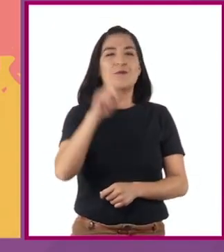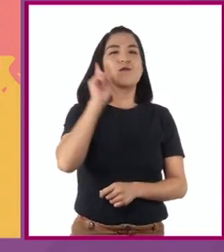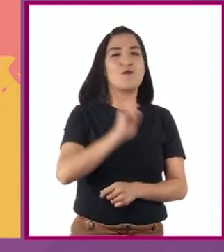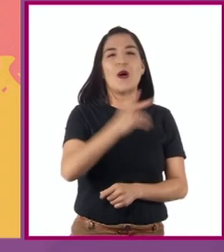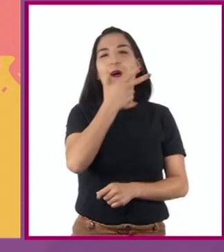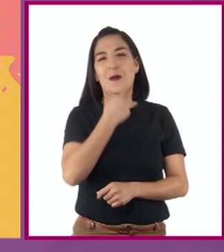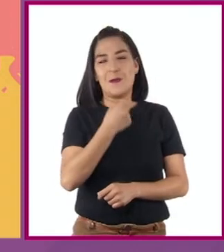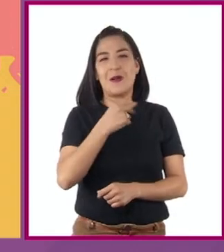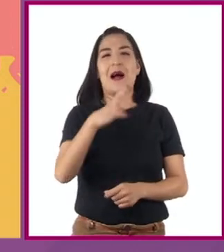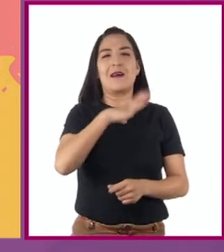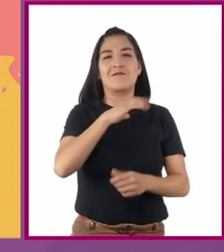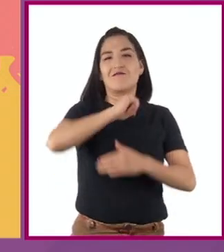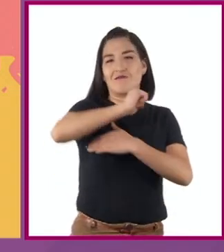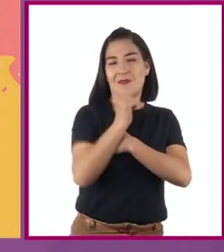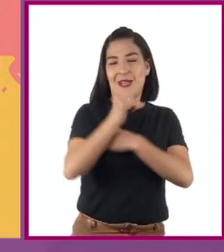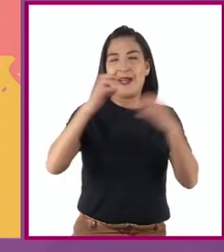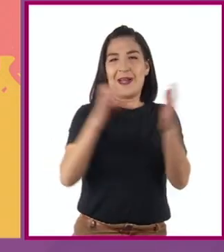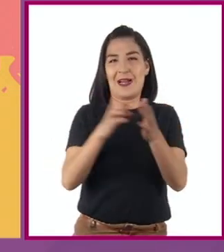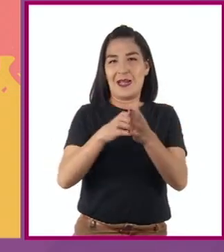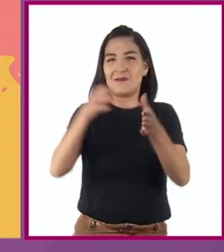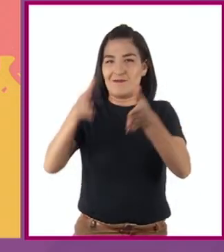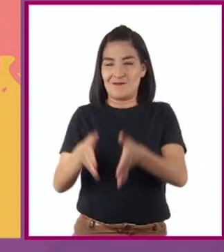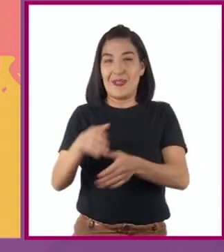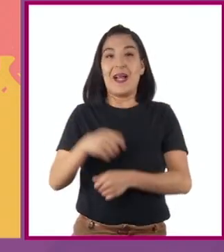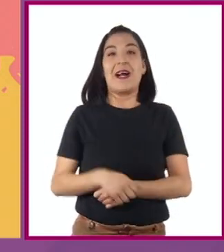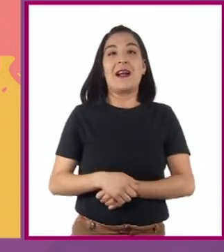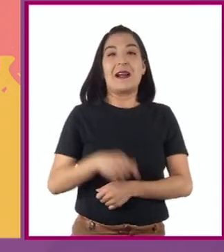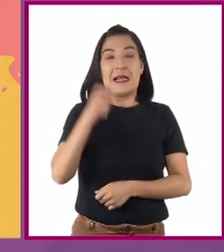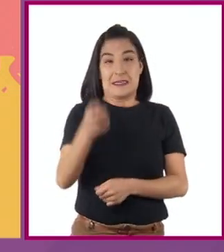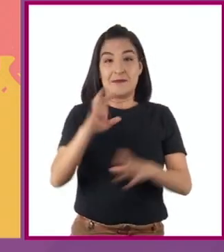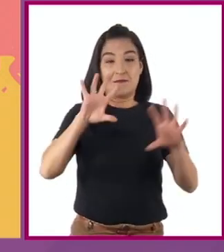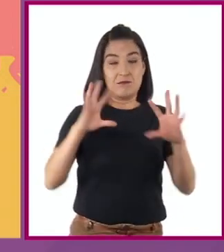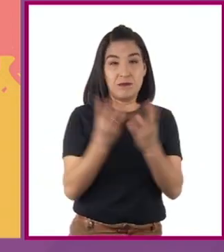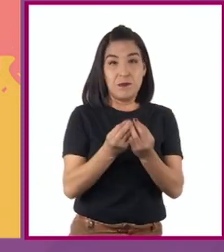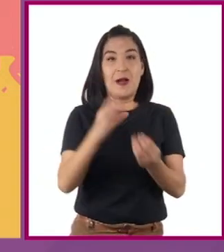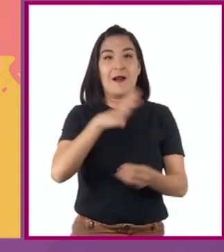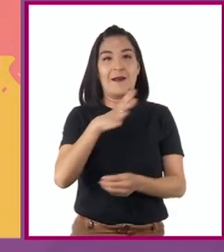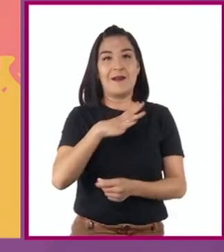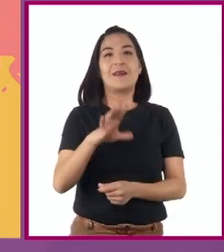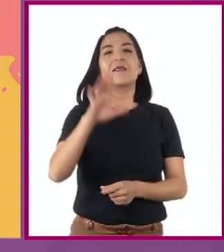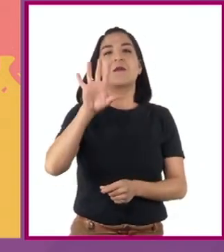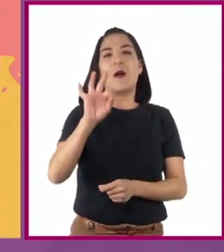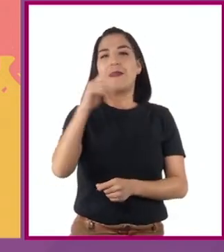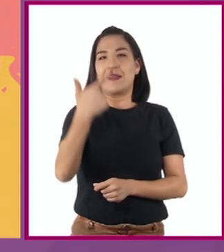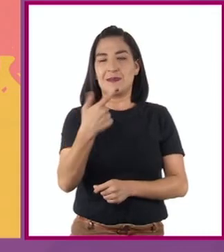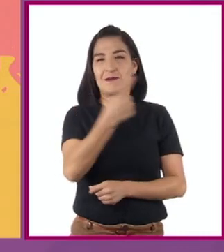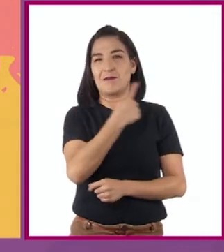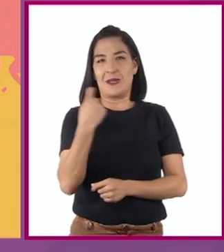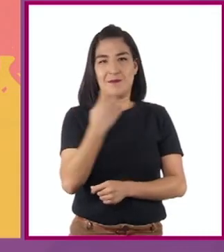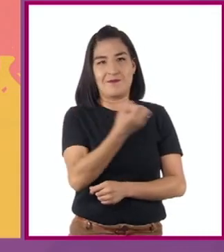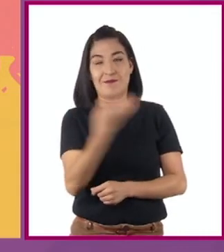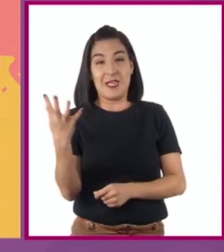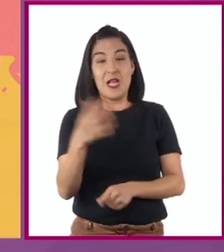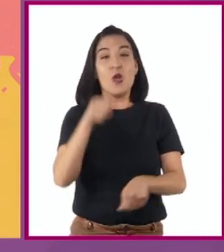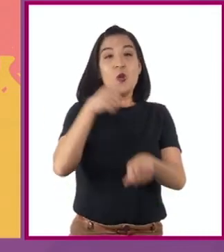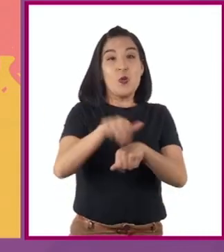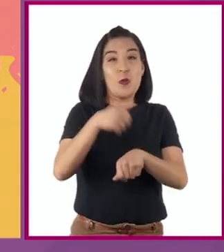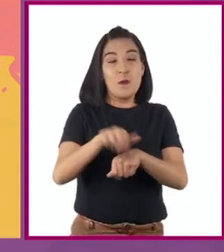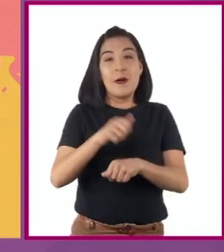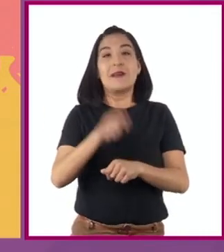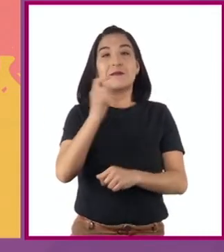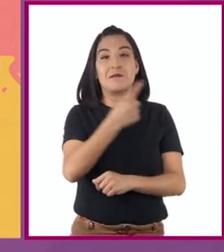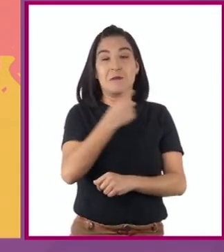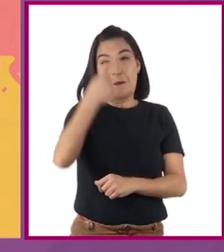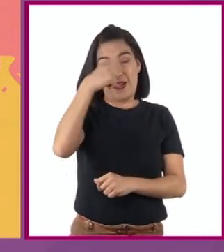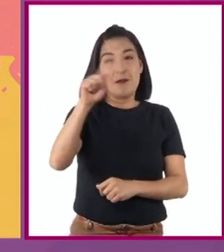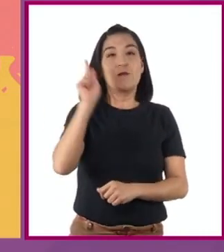caballero almacenados en una caja. En total, tienen 47 perfumes. El número de perfumes para